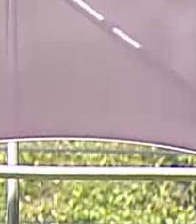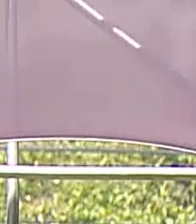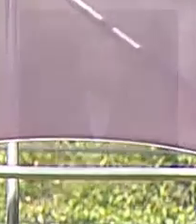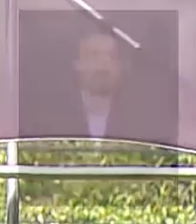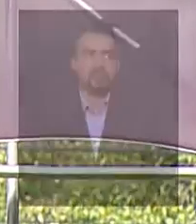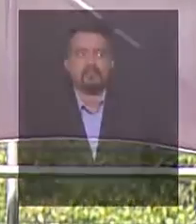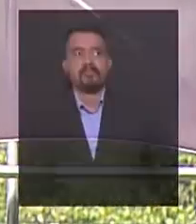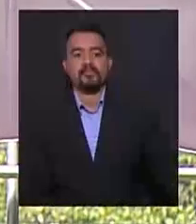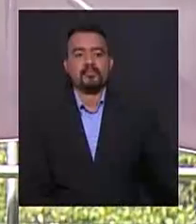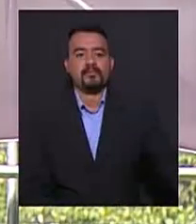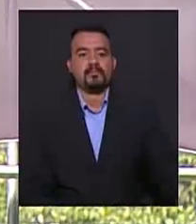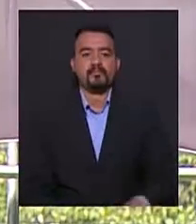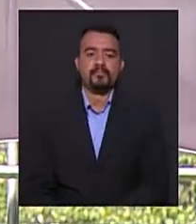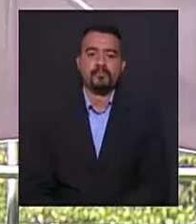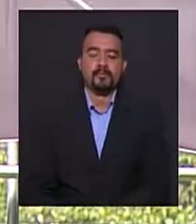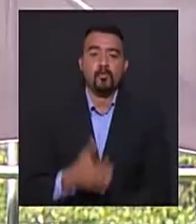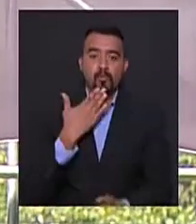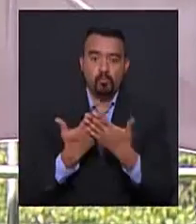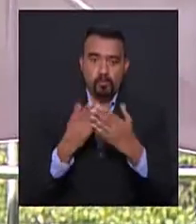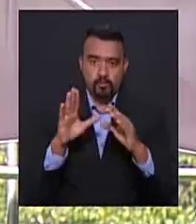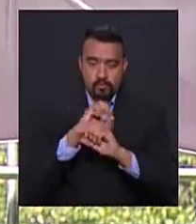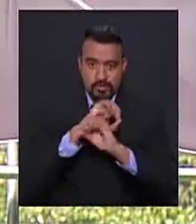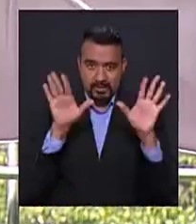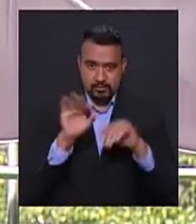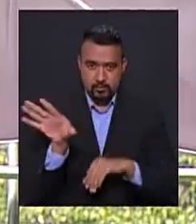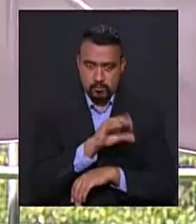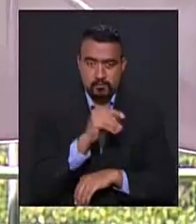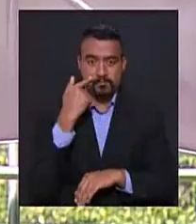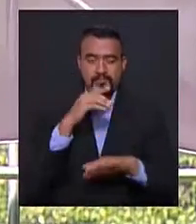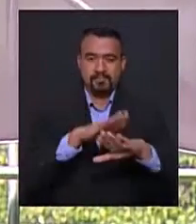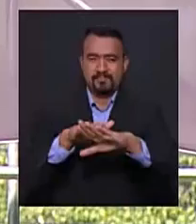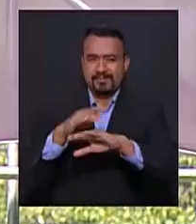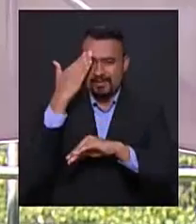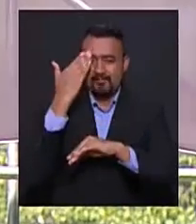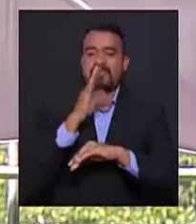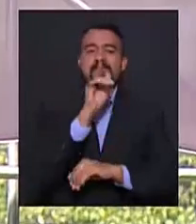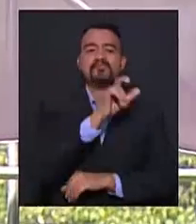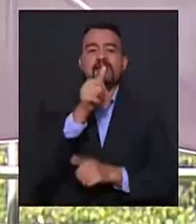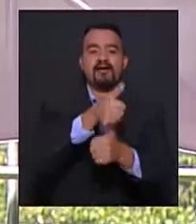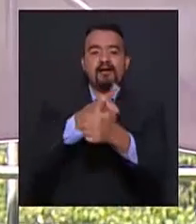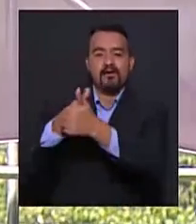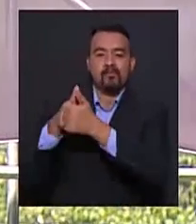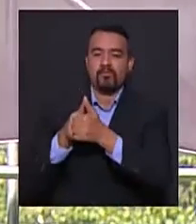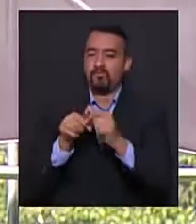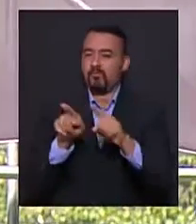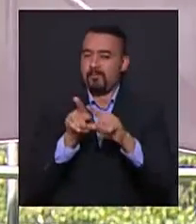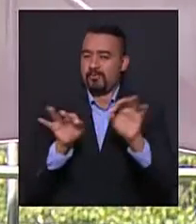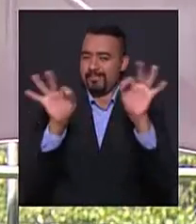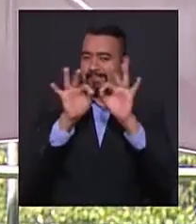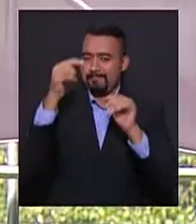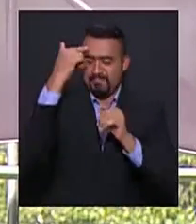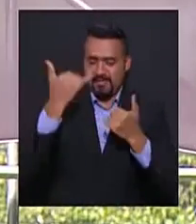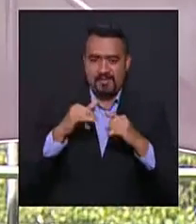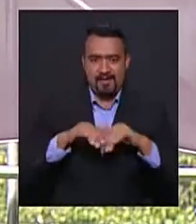esta sociedad que hoy se reúne. Una sociedad que ha sabido hacerle frente al dolor. Bajo este